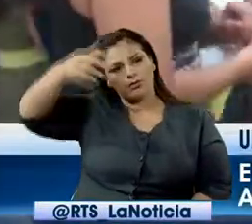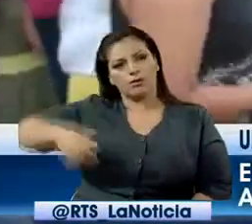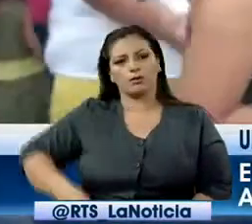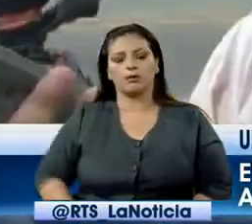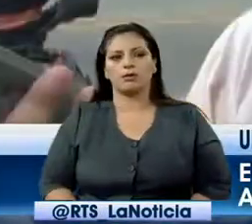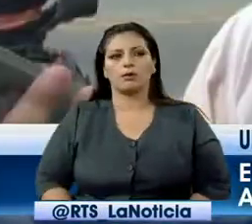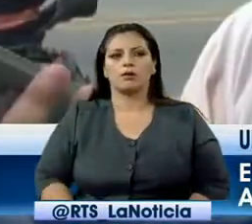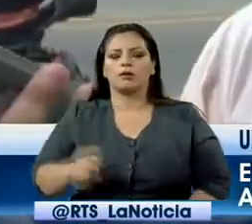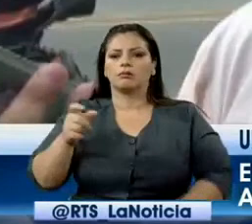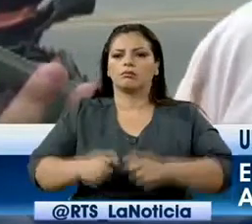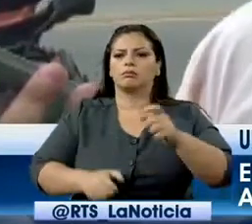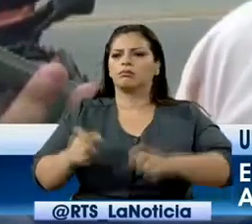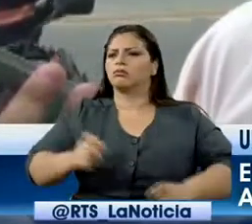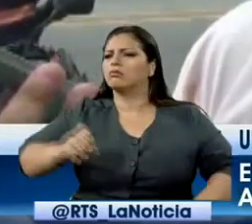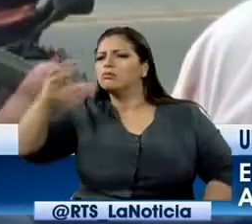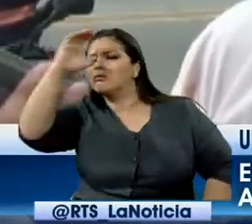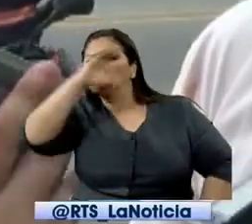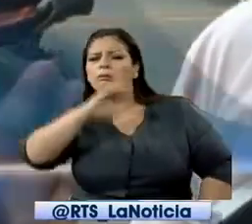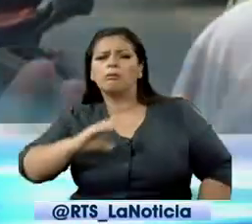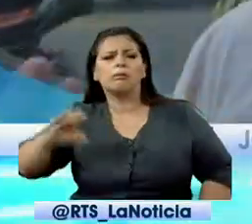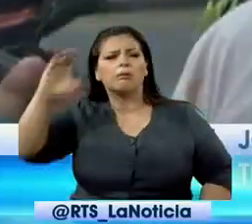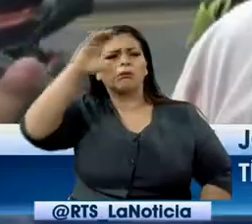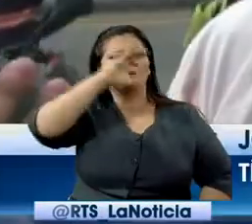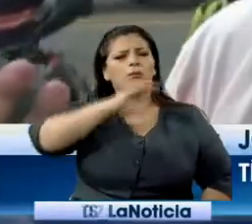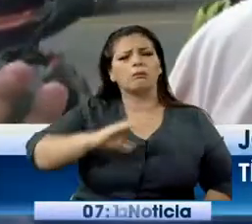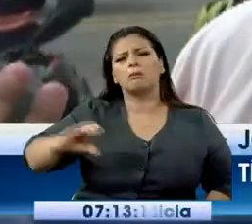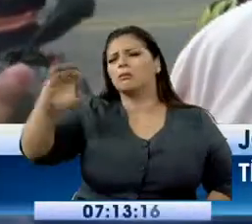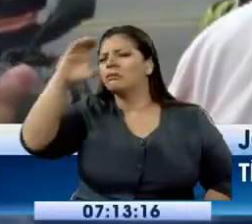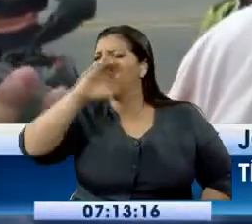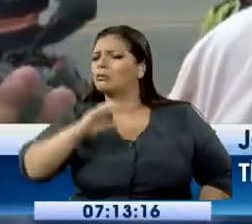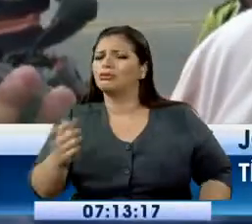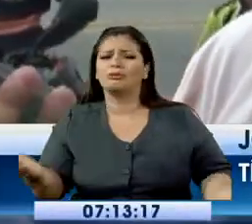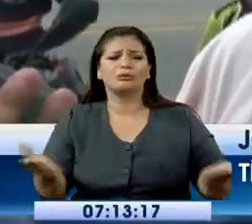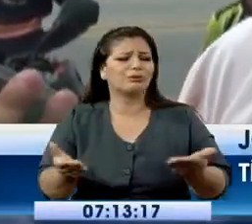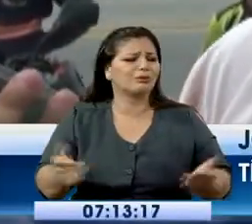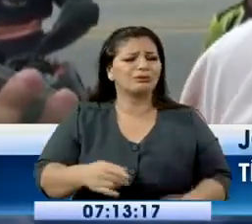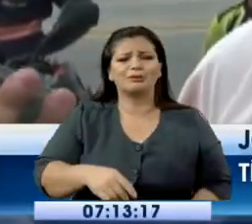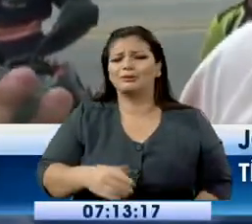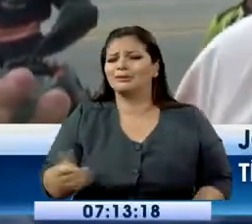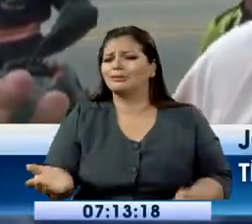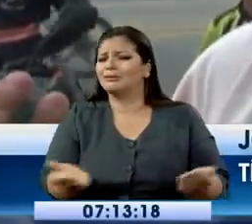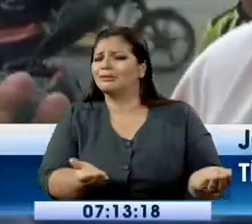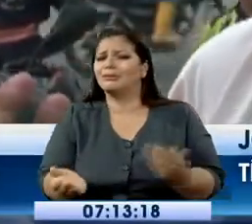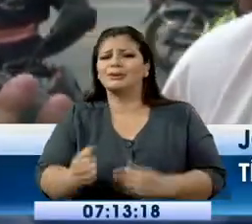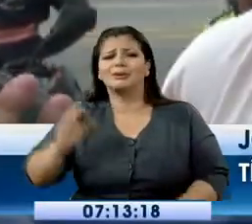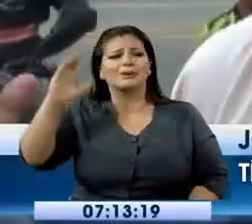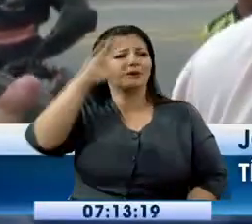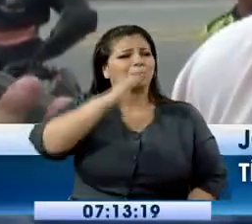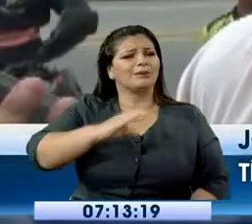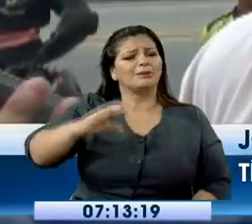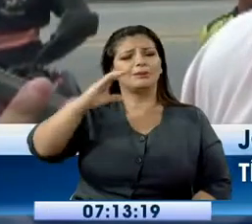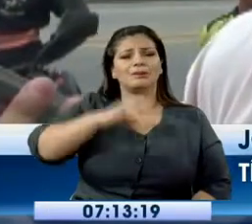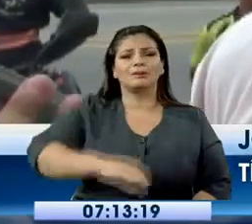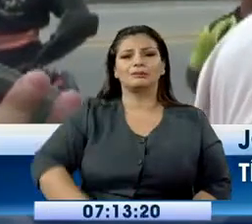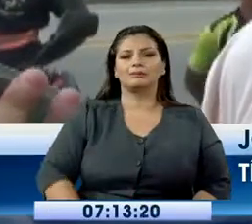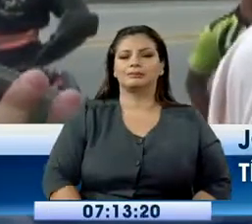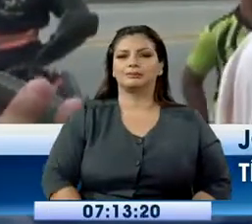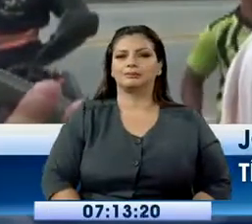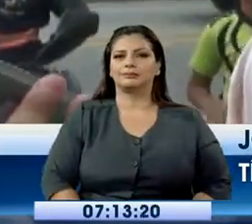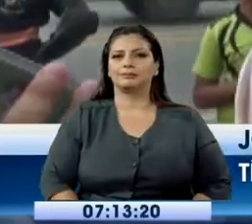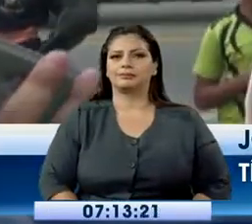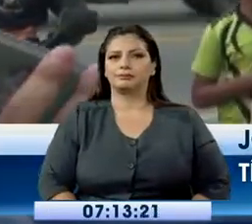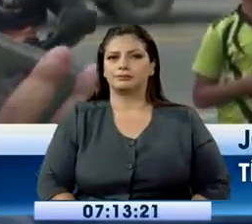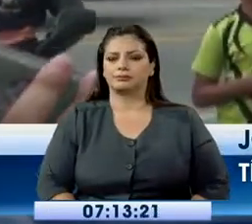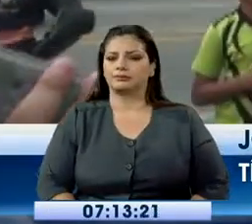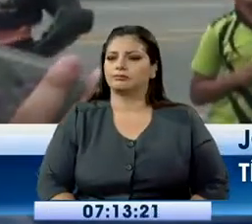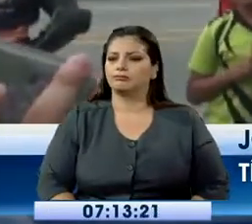niño. Nos alarmamos todo el barrio y la comunidad mismo ya enseguida se enteró de lo sucedido y empezó a llegar mucha gente. Insistíamos que el